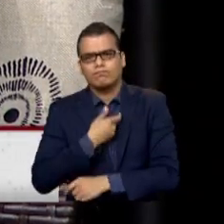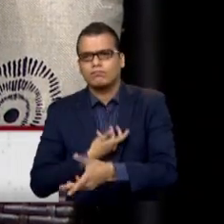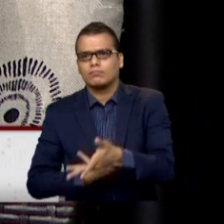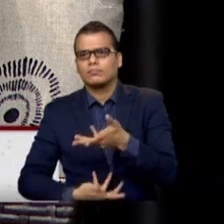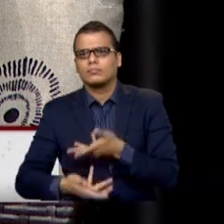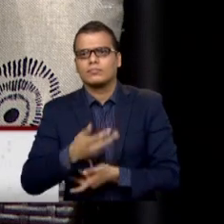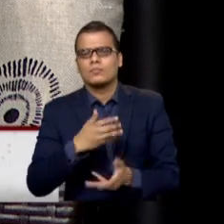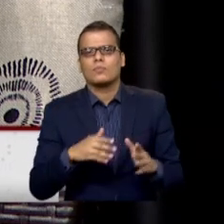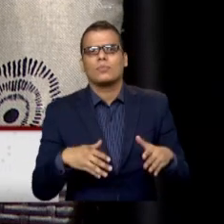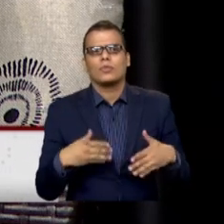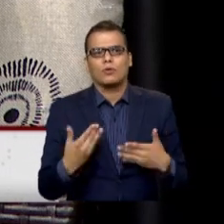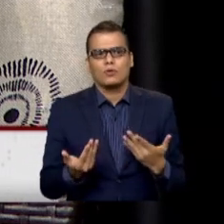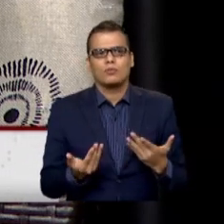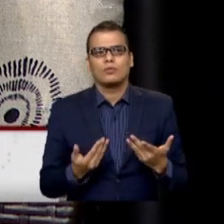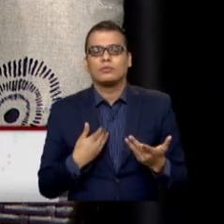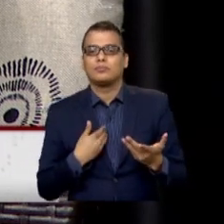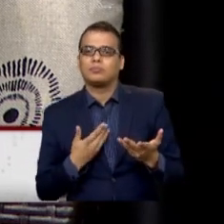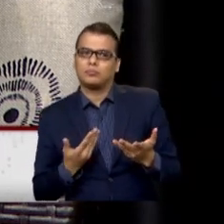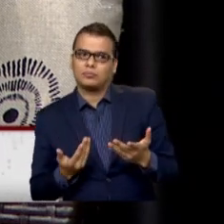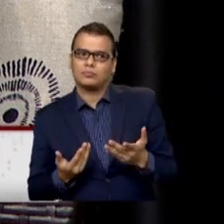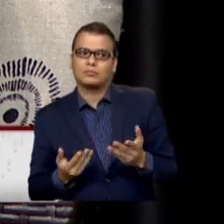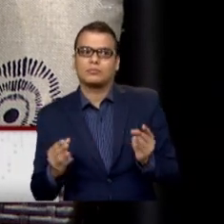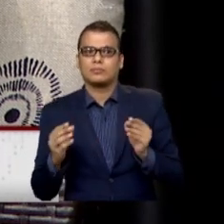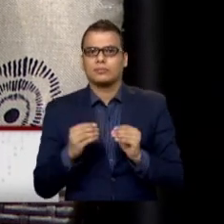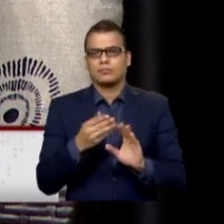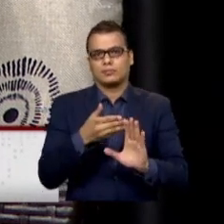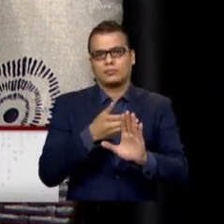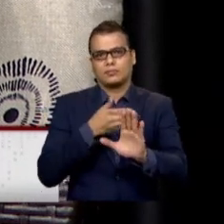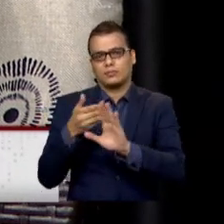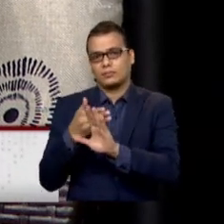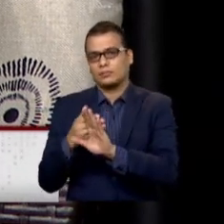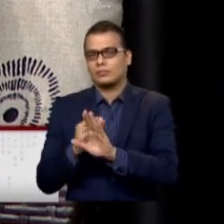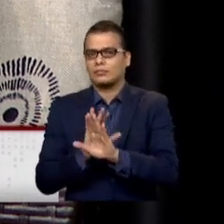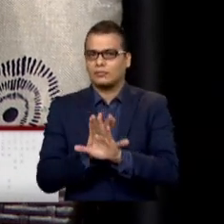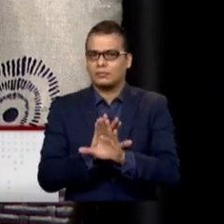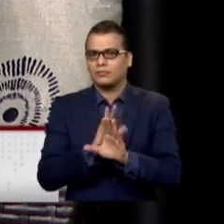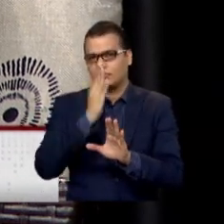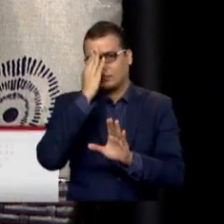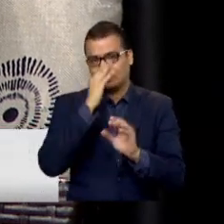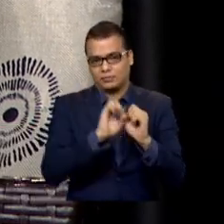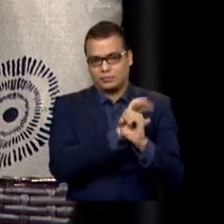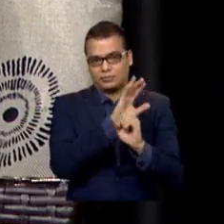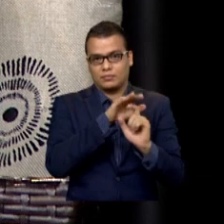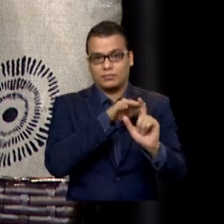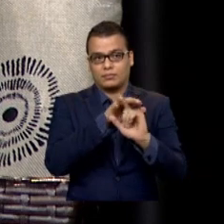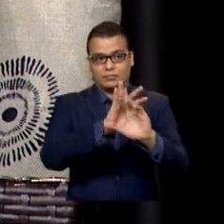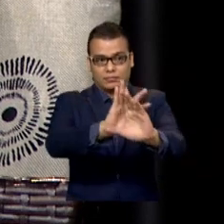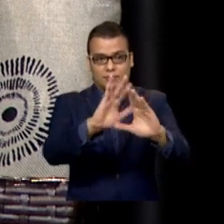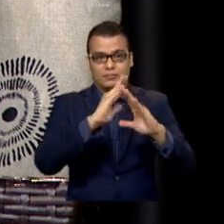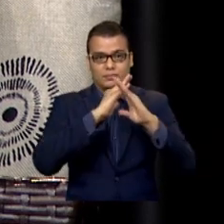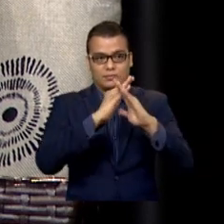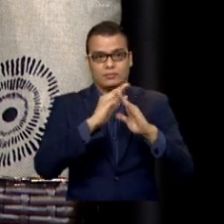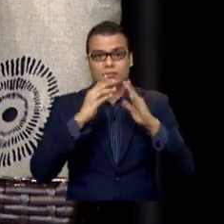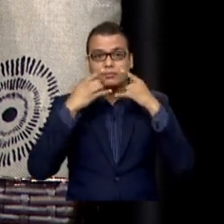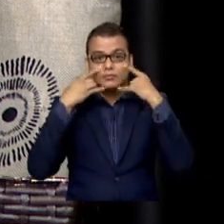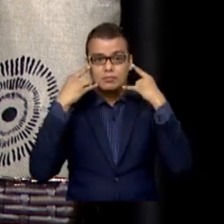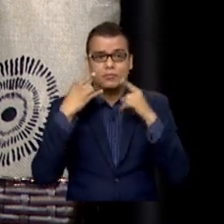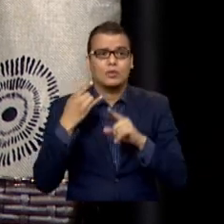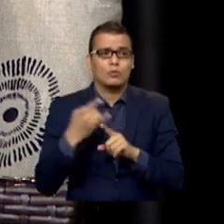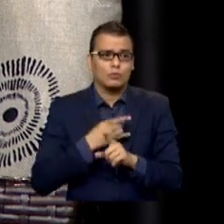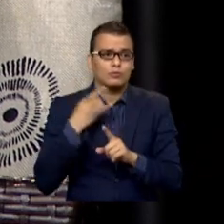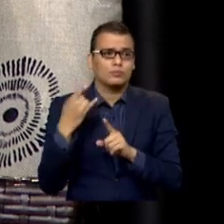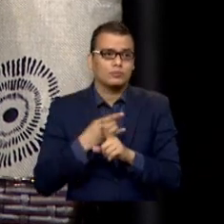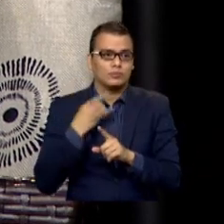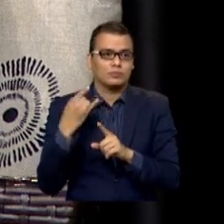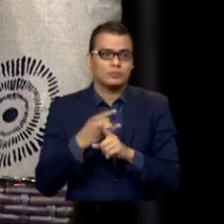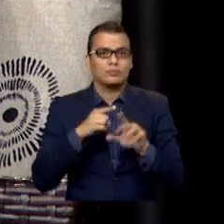relacionarnos, permitiendo el espacio social, el distanciamiento social que evita el contagio. Este aparato lo vamos a seguir usando